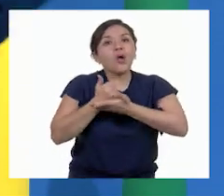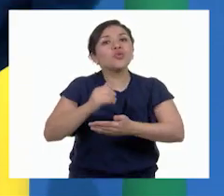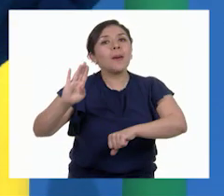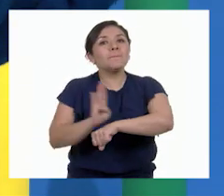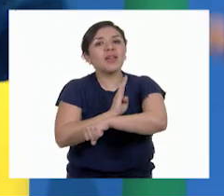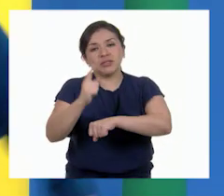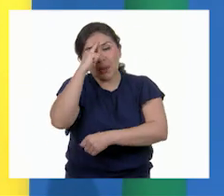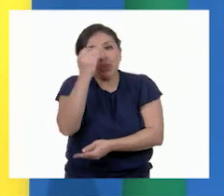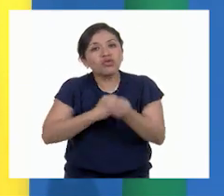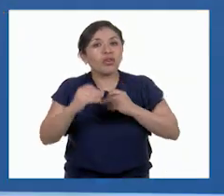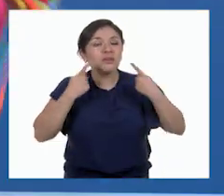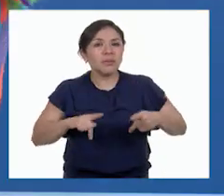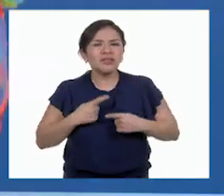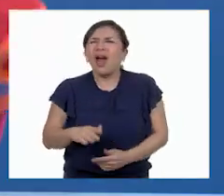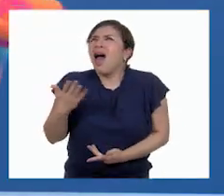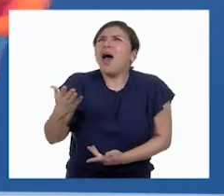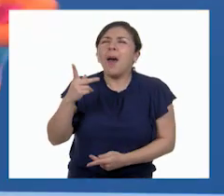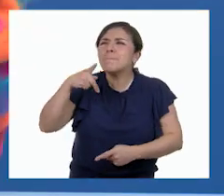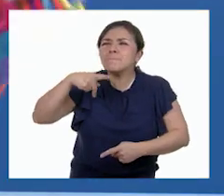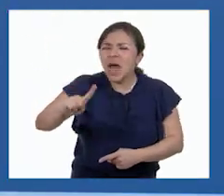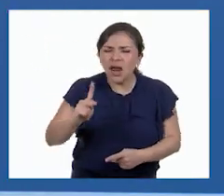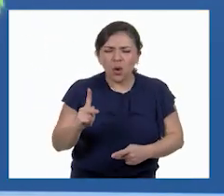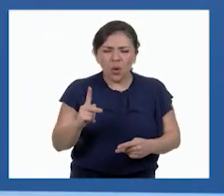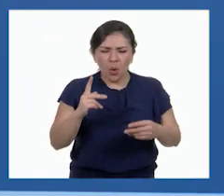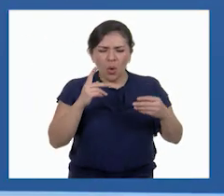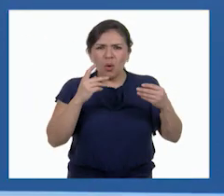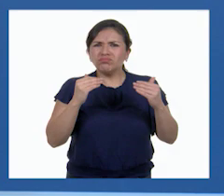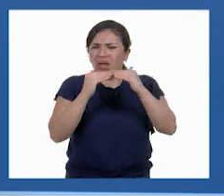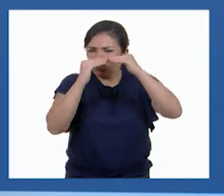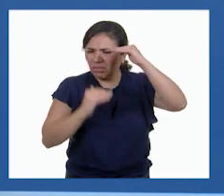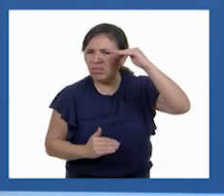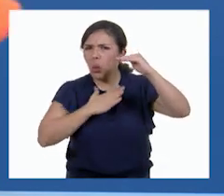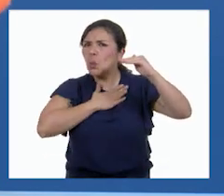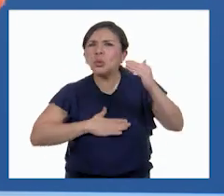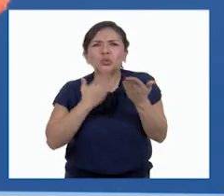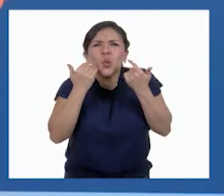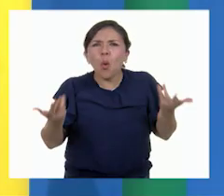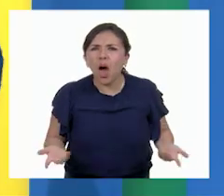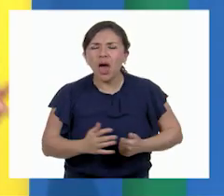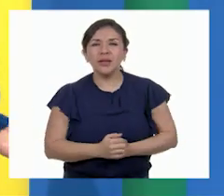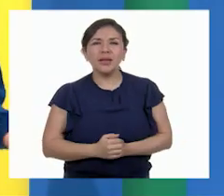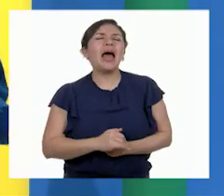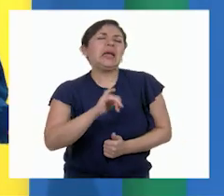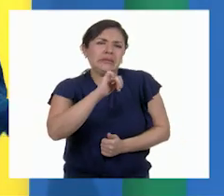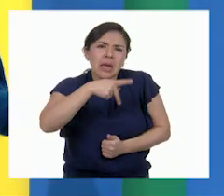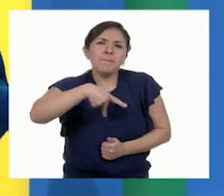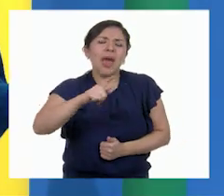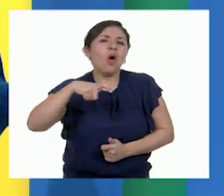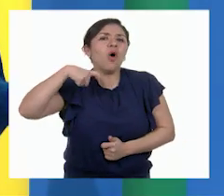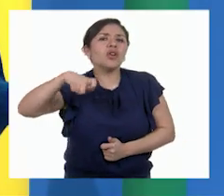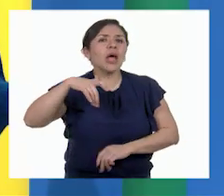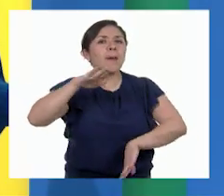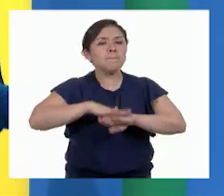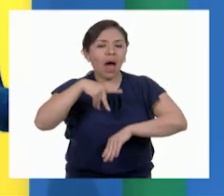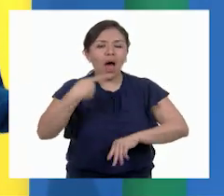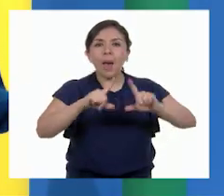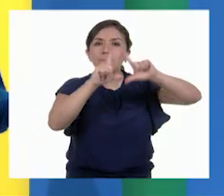a todos. Pero hubo muchísima desigualdad. Pero aumentó la riqueza